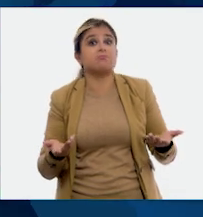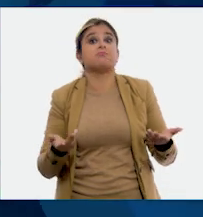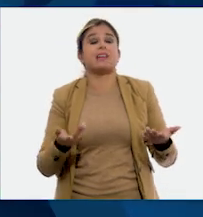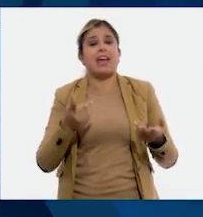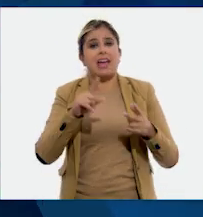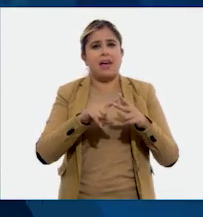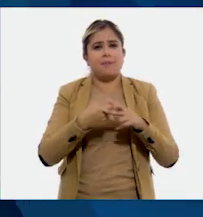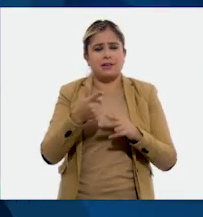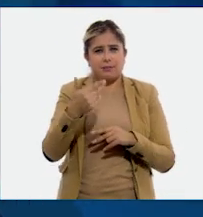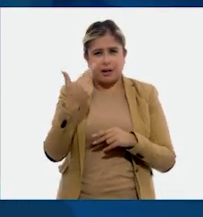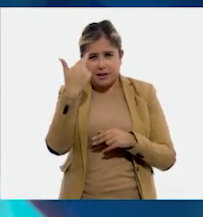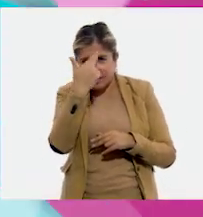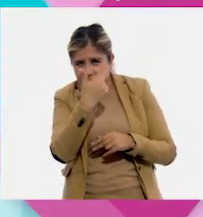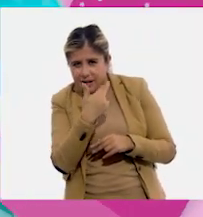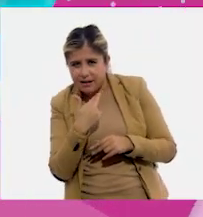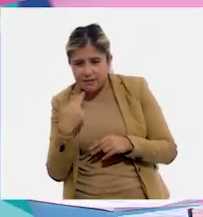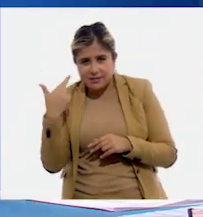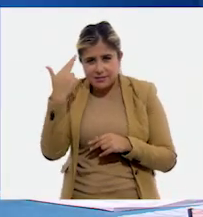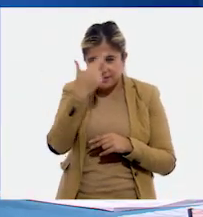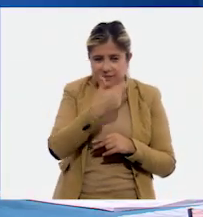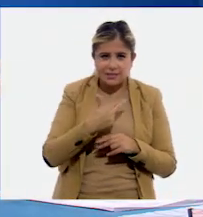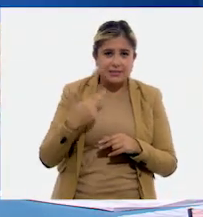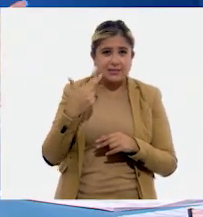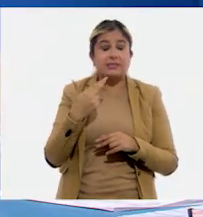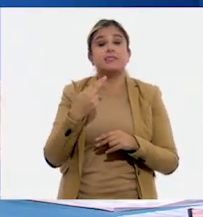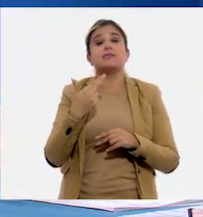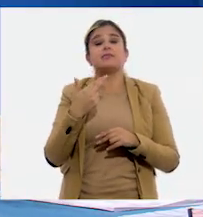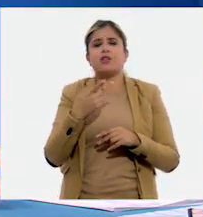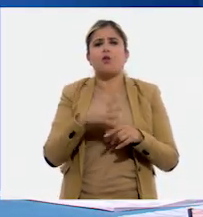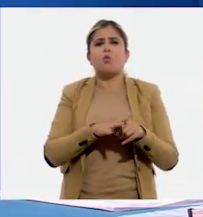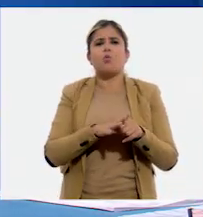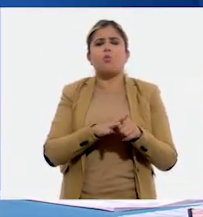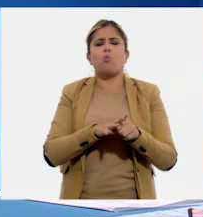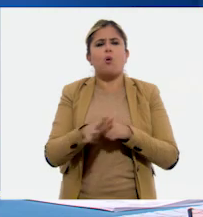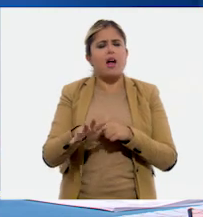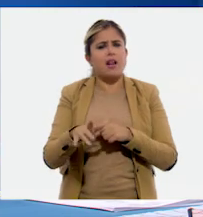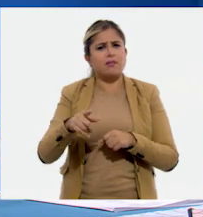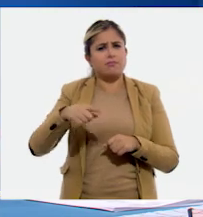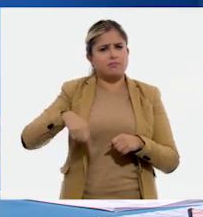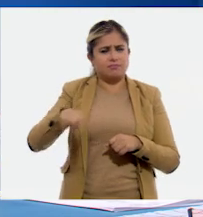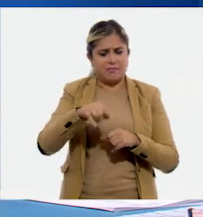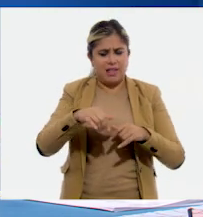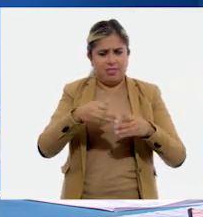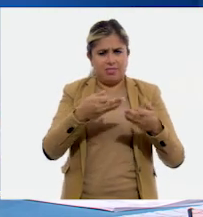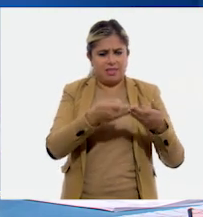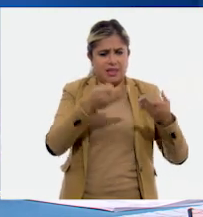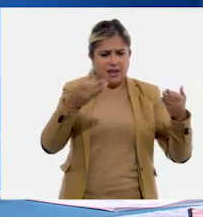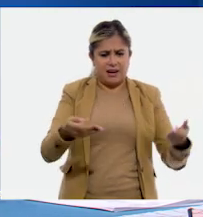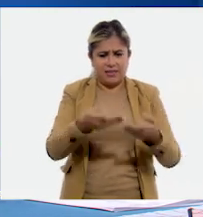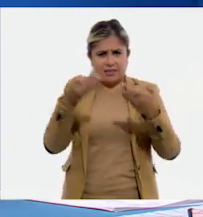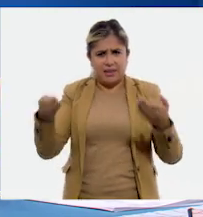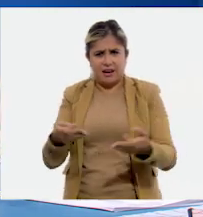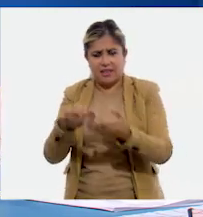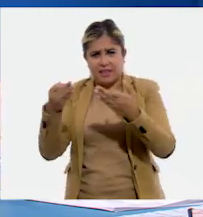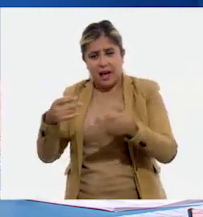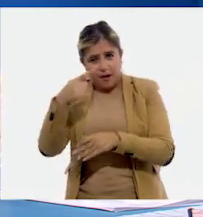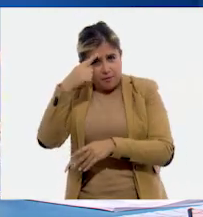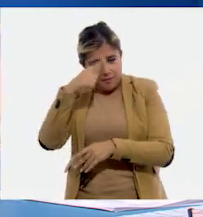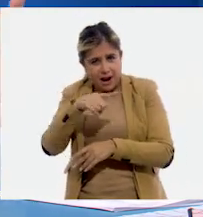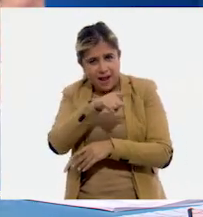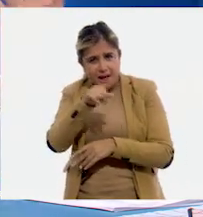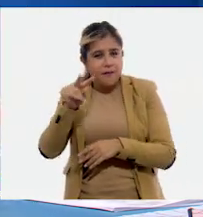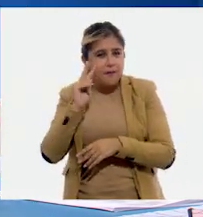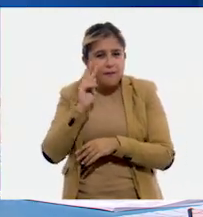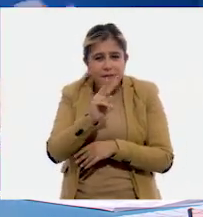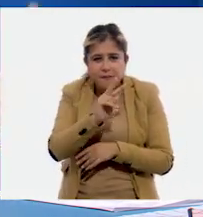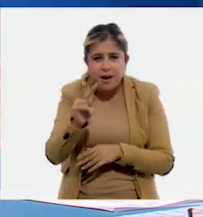Empecemos analizando la situación. ¿Qué formación de los terrenos es útil para determinar